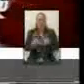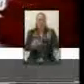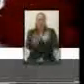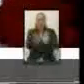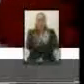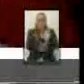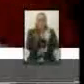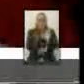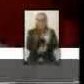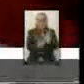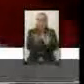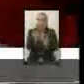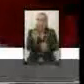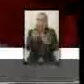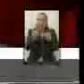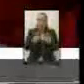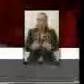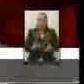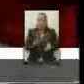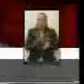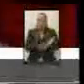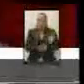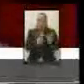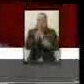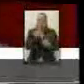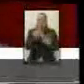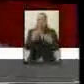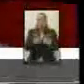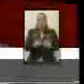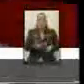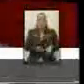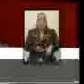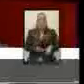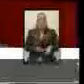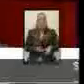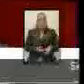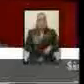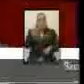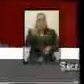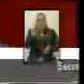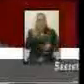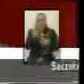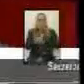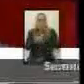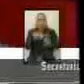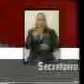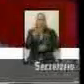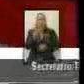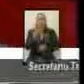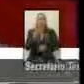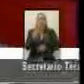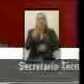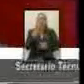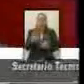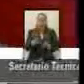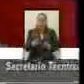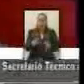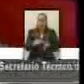hay abogados. Acá hay abogados. ¿No se han fijado en los juicios que tienen los Oviedo? Apropiación